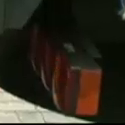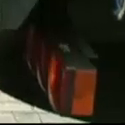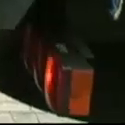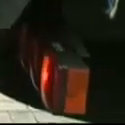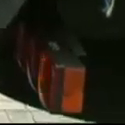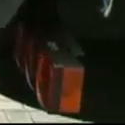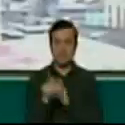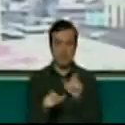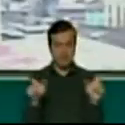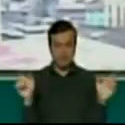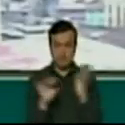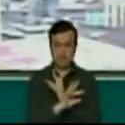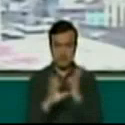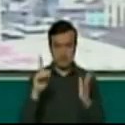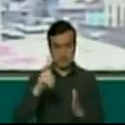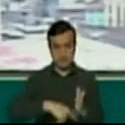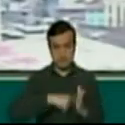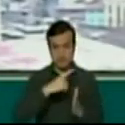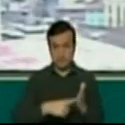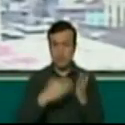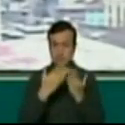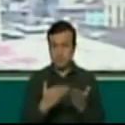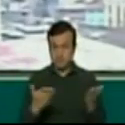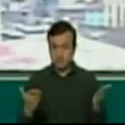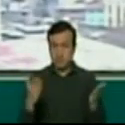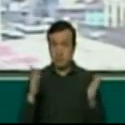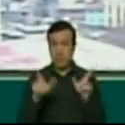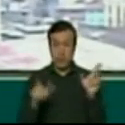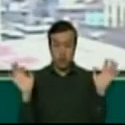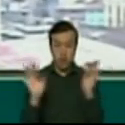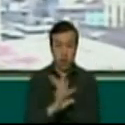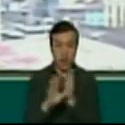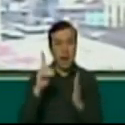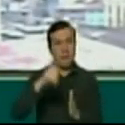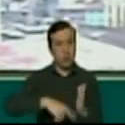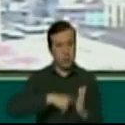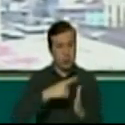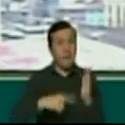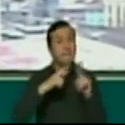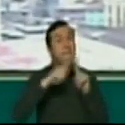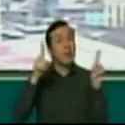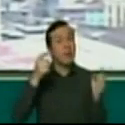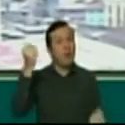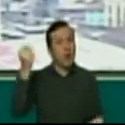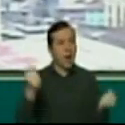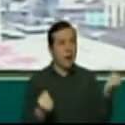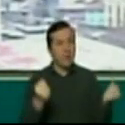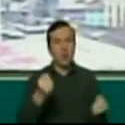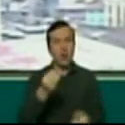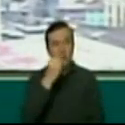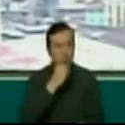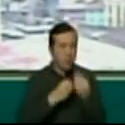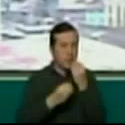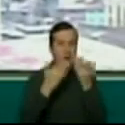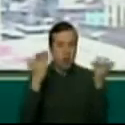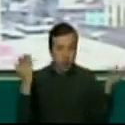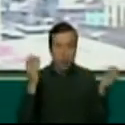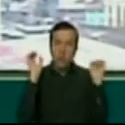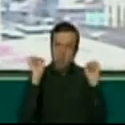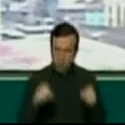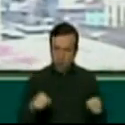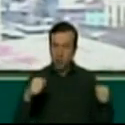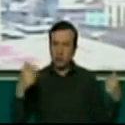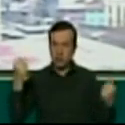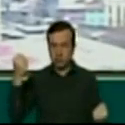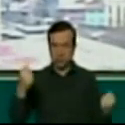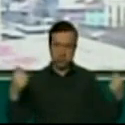sectores productivos. La mercadería sigue pasando por controles estrictos, pero el transporte de mercadería todavía